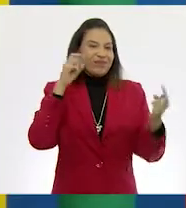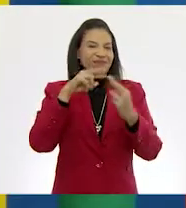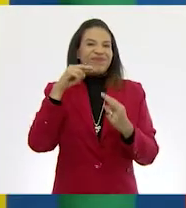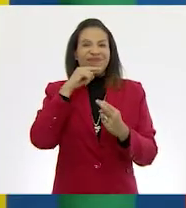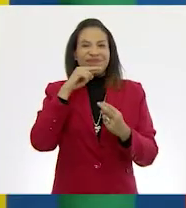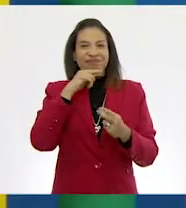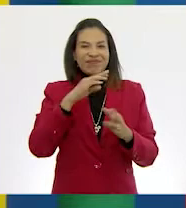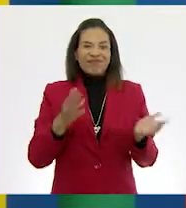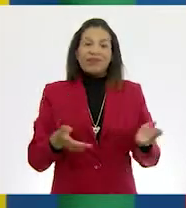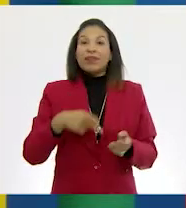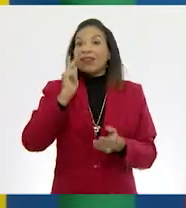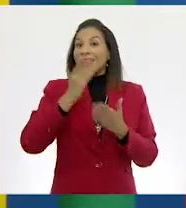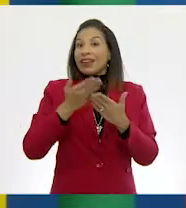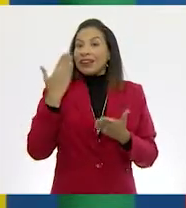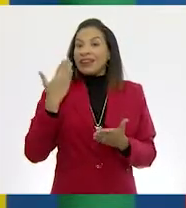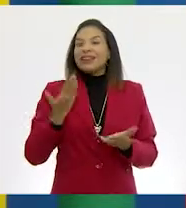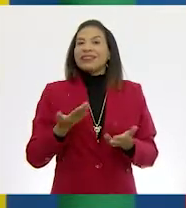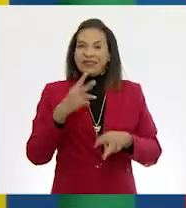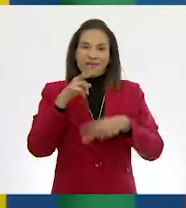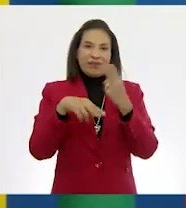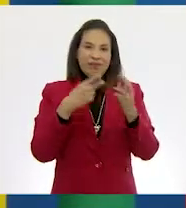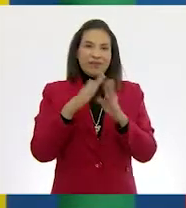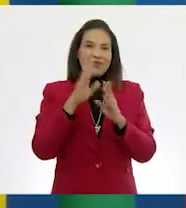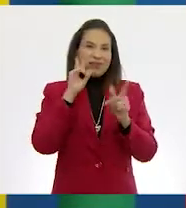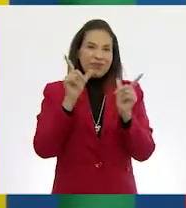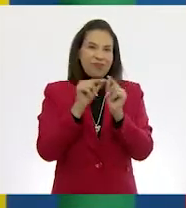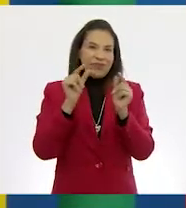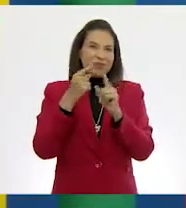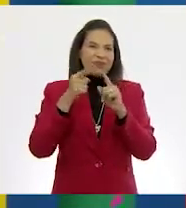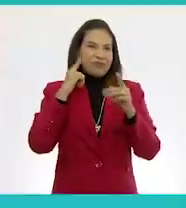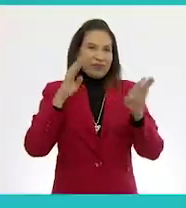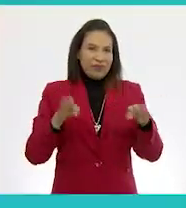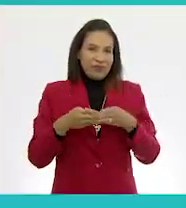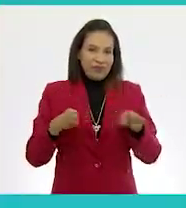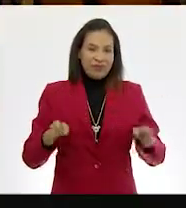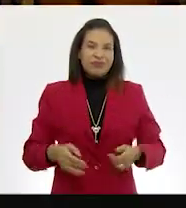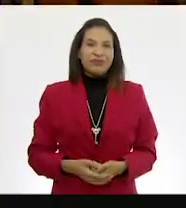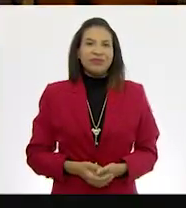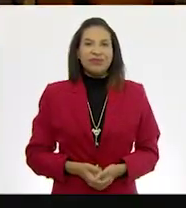hasta la próxima pero antes vamos a una cápsula musical